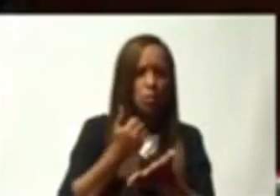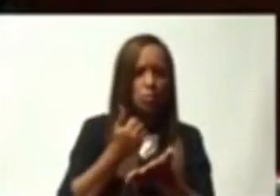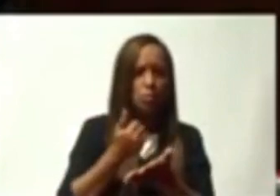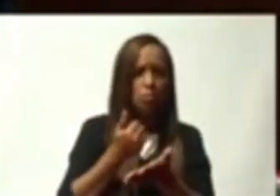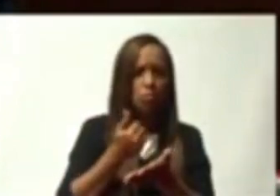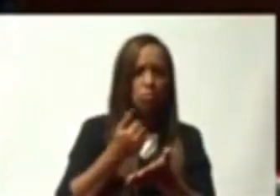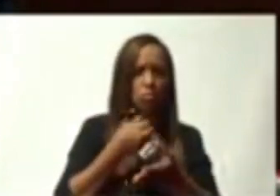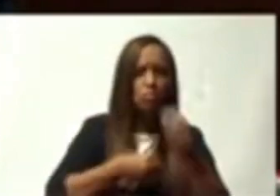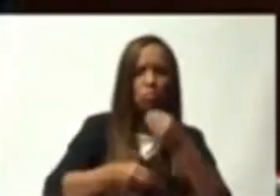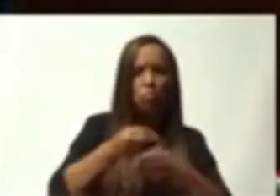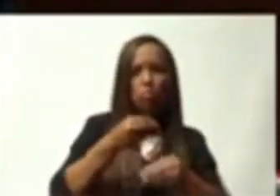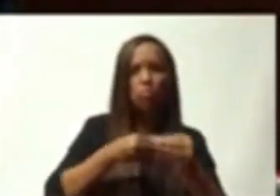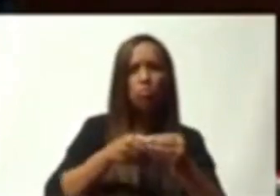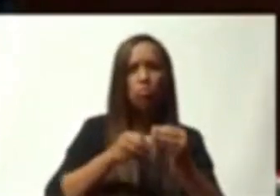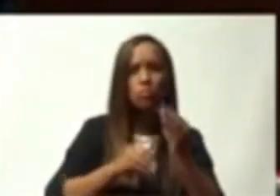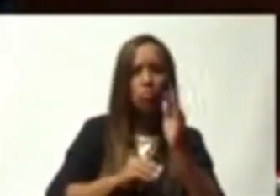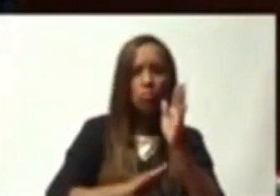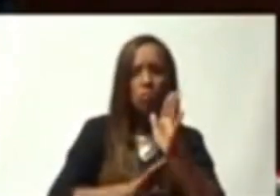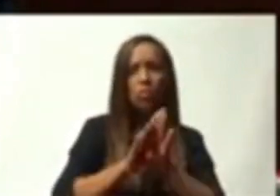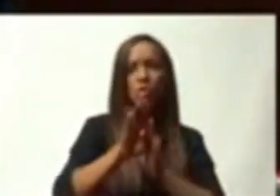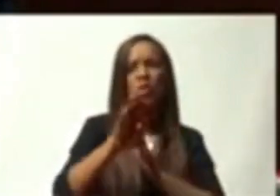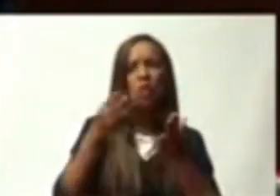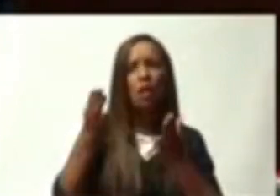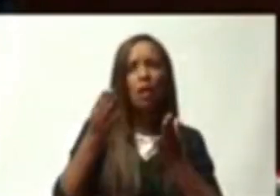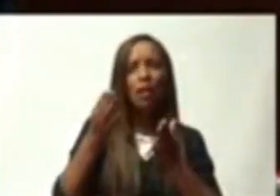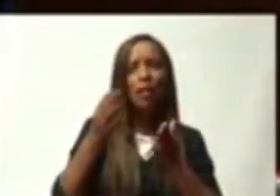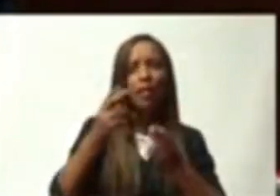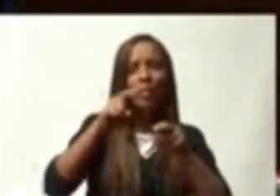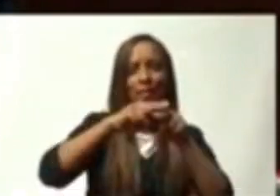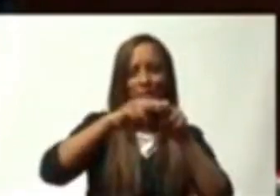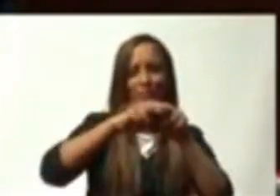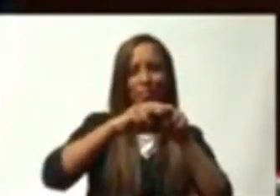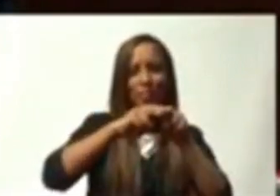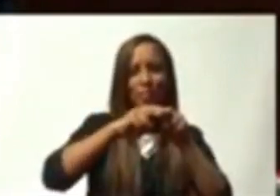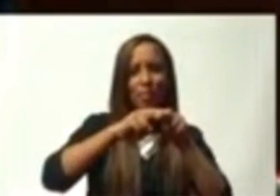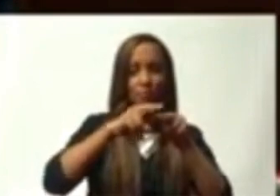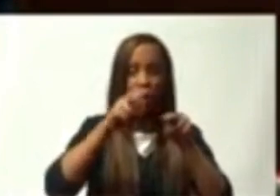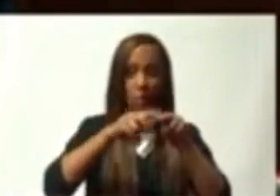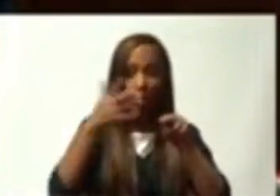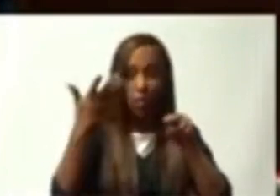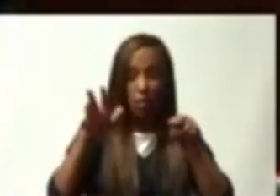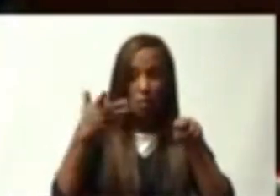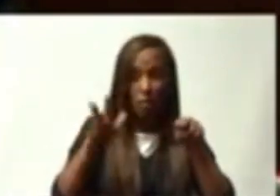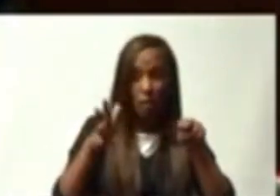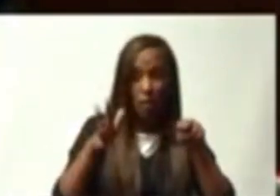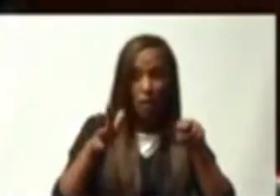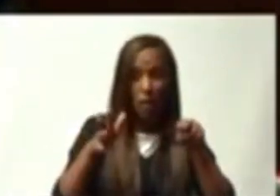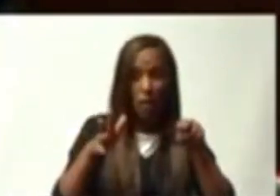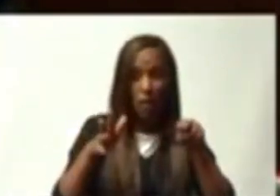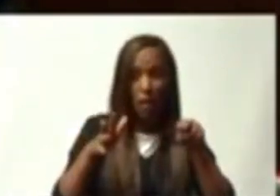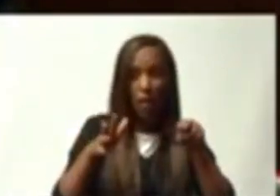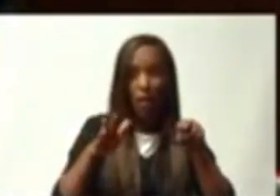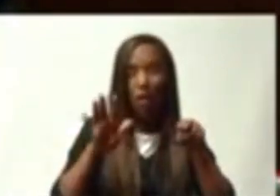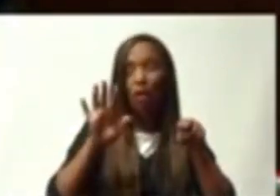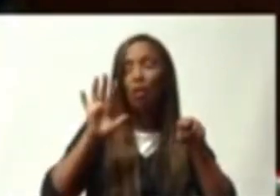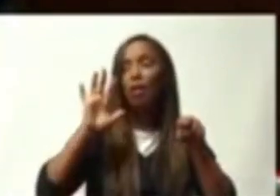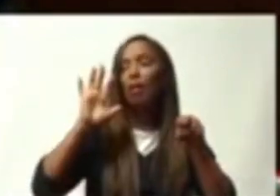Si el desarrollo del país fue un metro, entonces nosotros estamos mal. Nosotros no tenemos por qué defender este